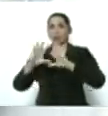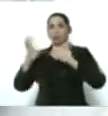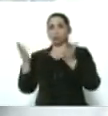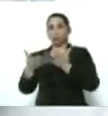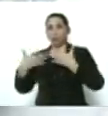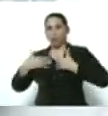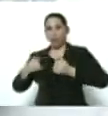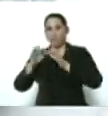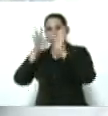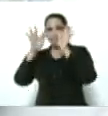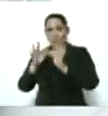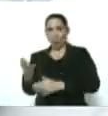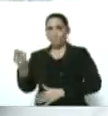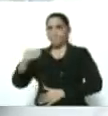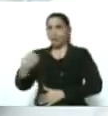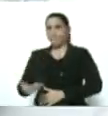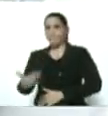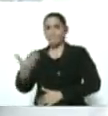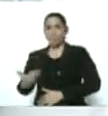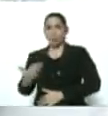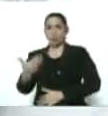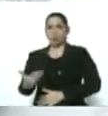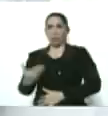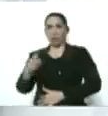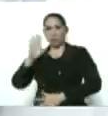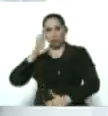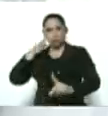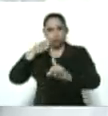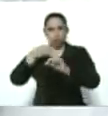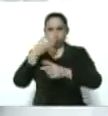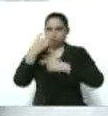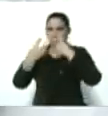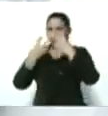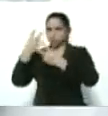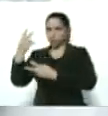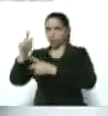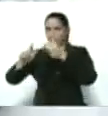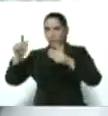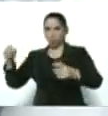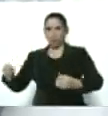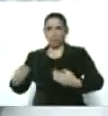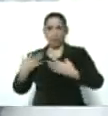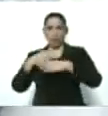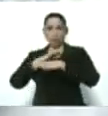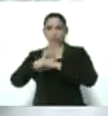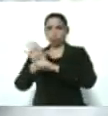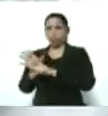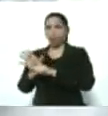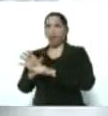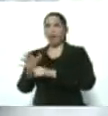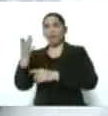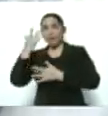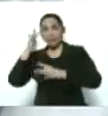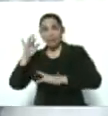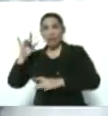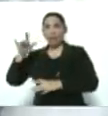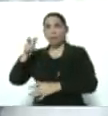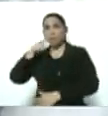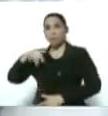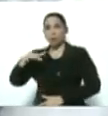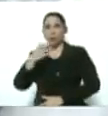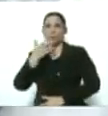que es el mecanismo más importante de abordaje de los casos en una determinada población. Por ejemplo,